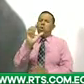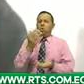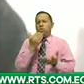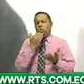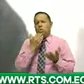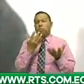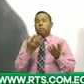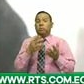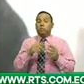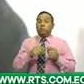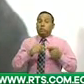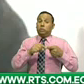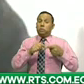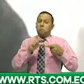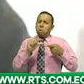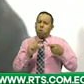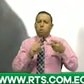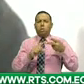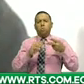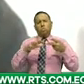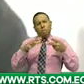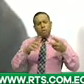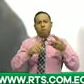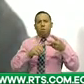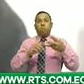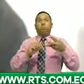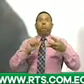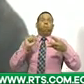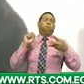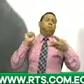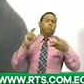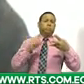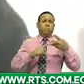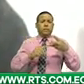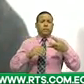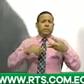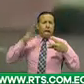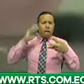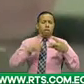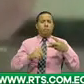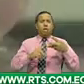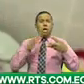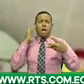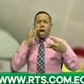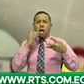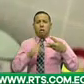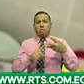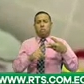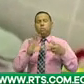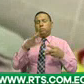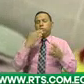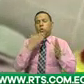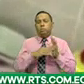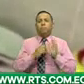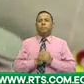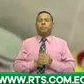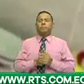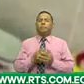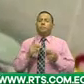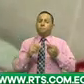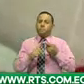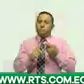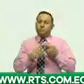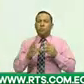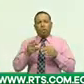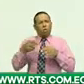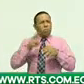y graves. Los graves son muy raros, no hay por qué alarmarse ante esto. En ese mismo sentido, se tienen los efectos conocidos como